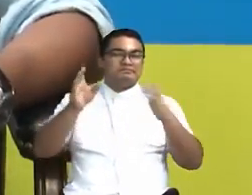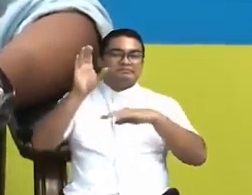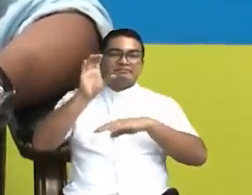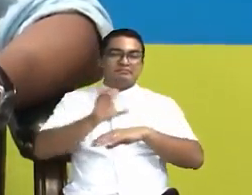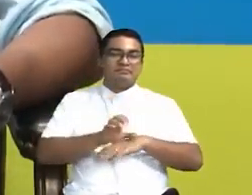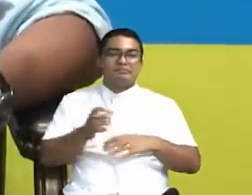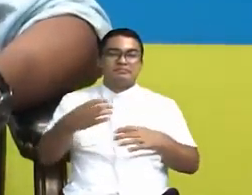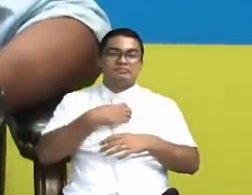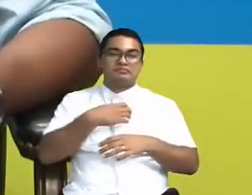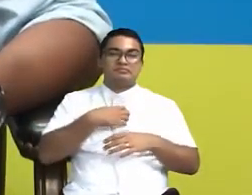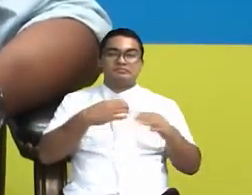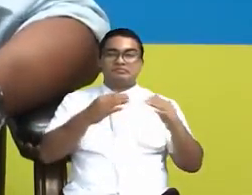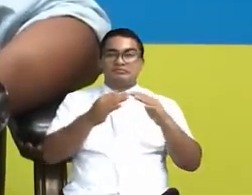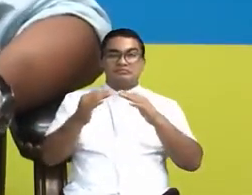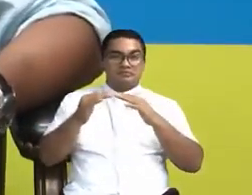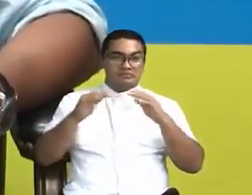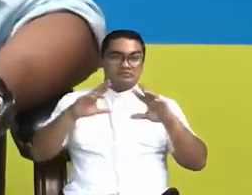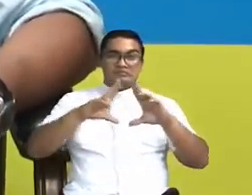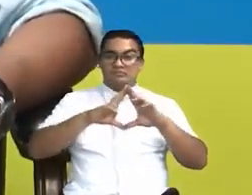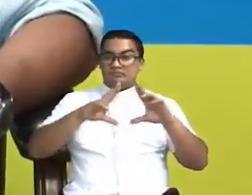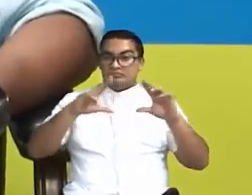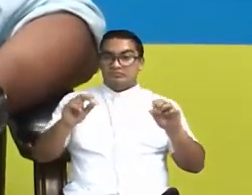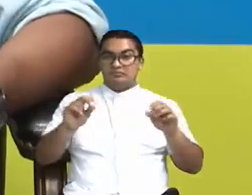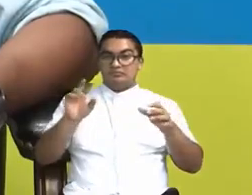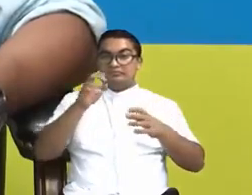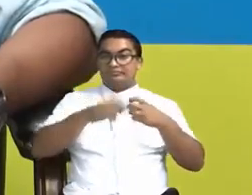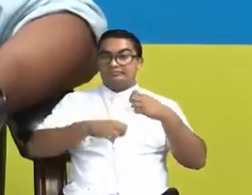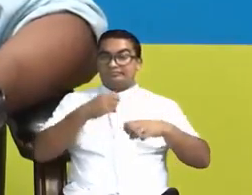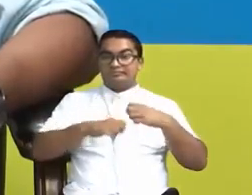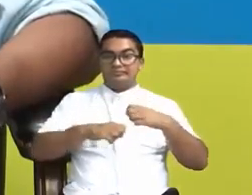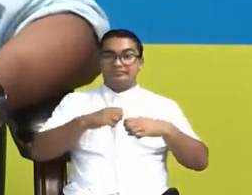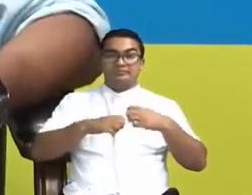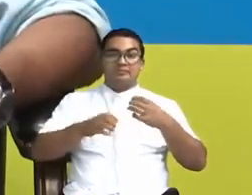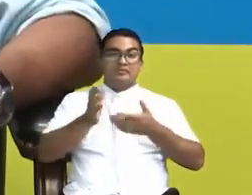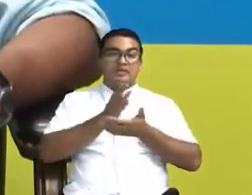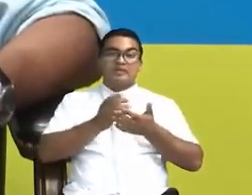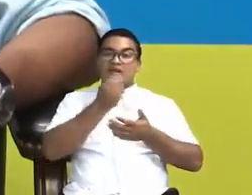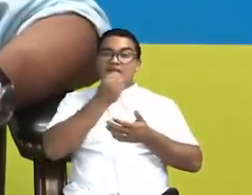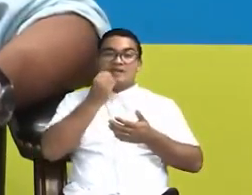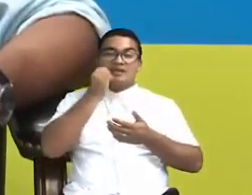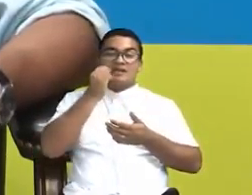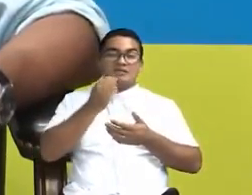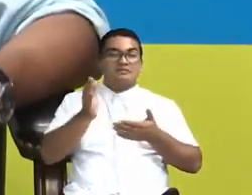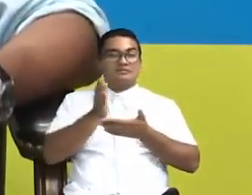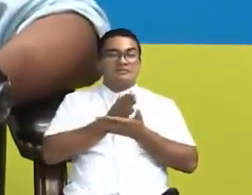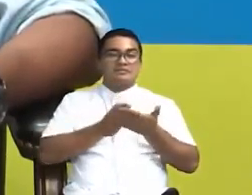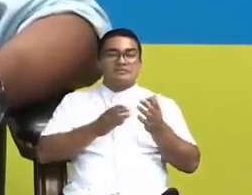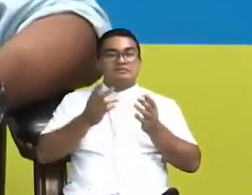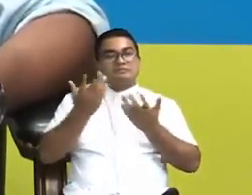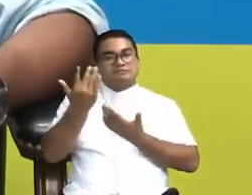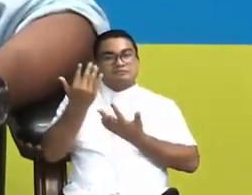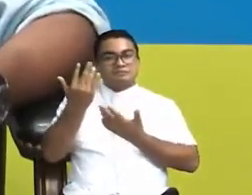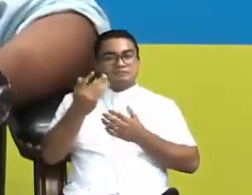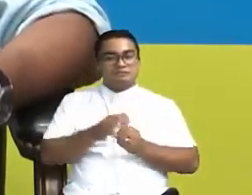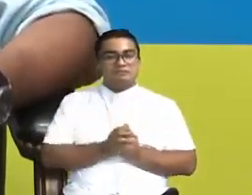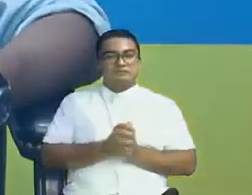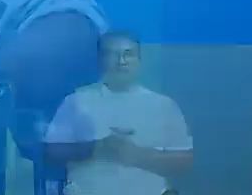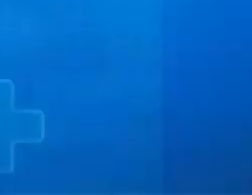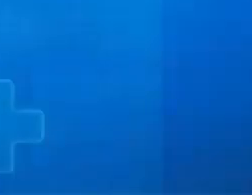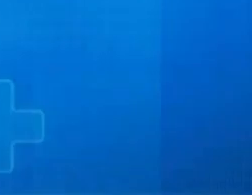en nuestros hogares nicaragüenses, como son las infecciones y las ampollas en la boca. Usted no le cambie de canal, ya